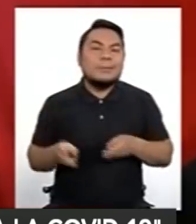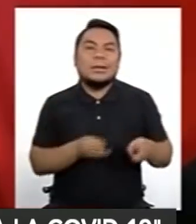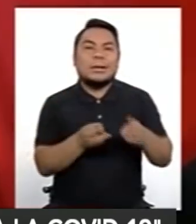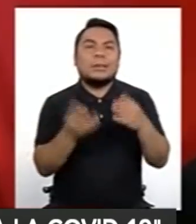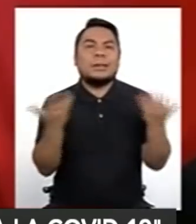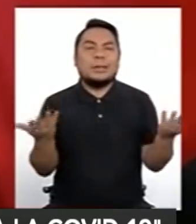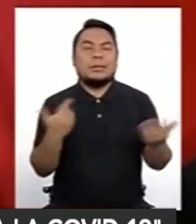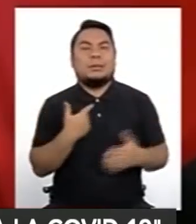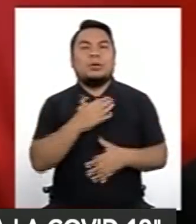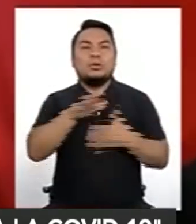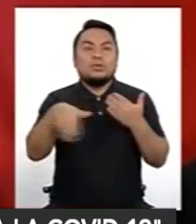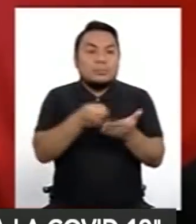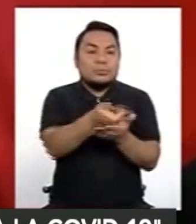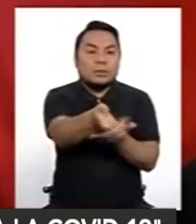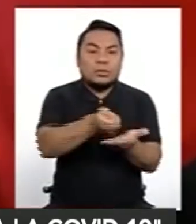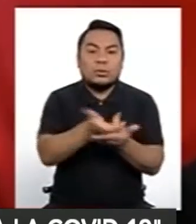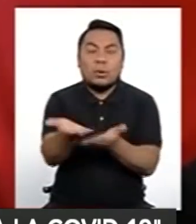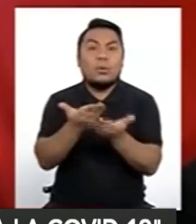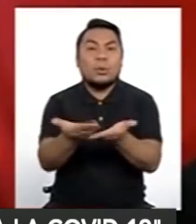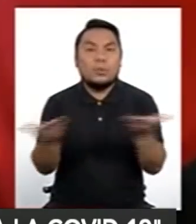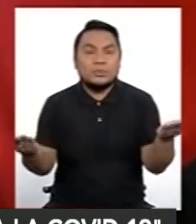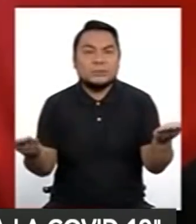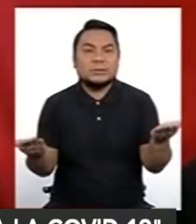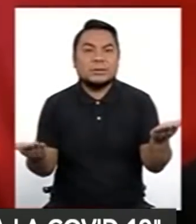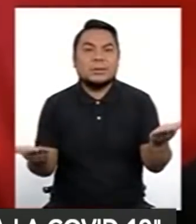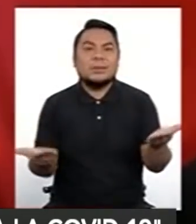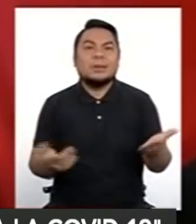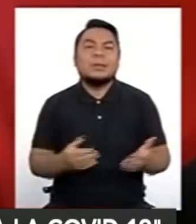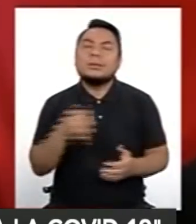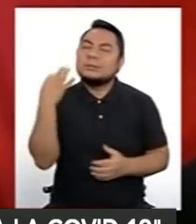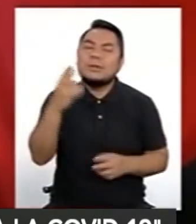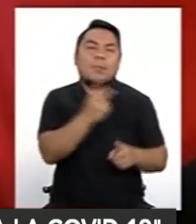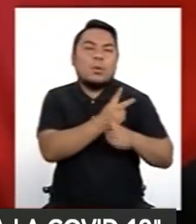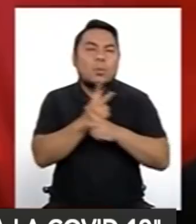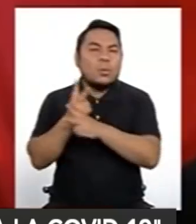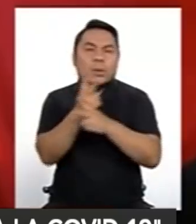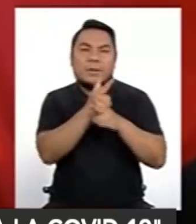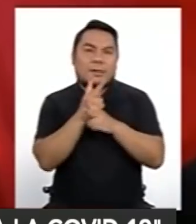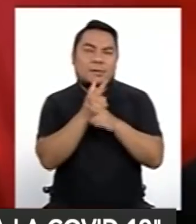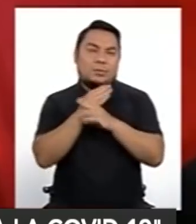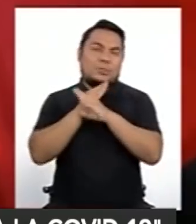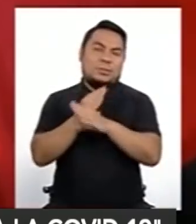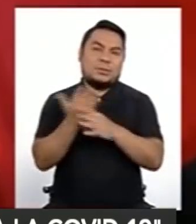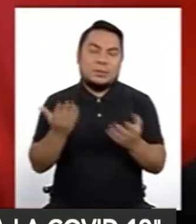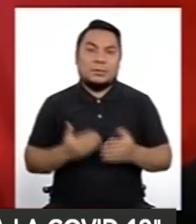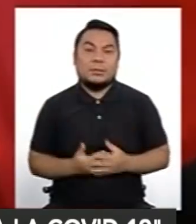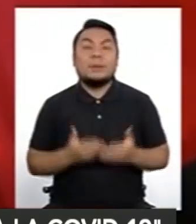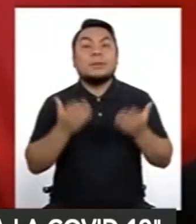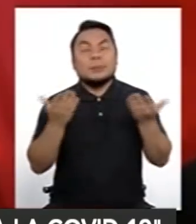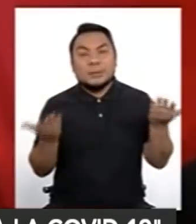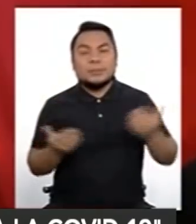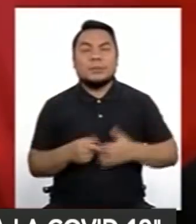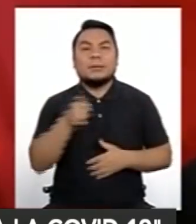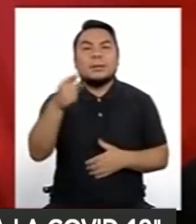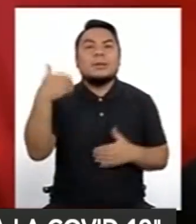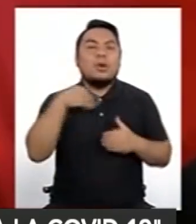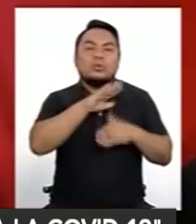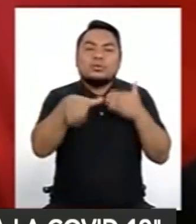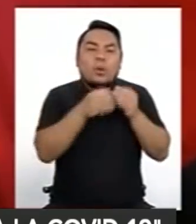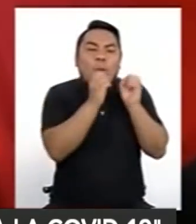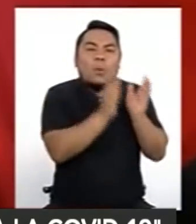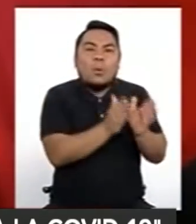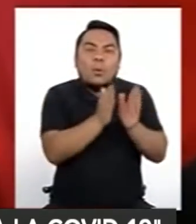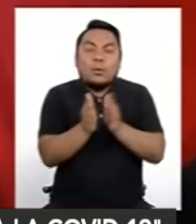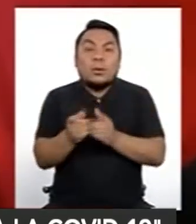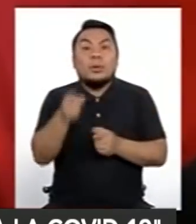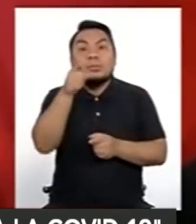de expendio de productos sea con el cuidado correspondiente. Entonces, tiene que hacer un orden para que